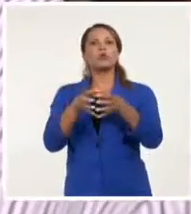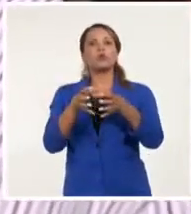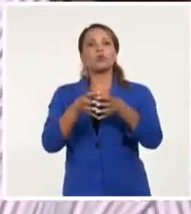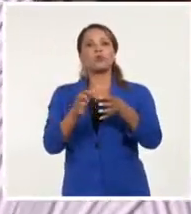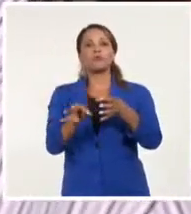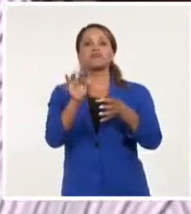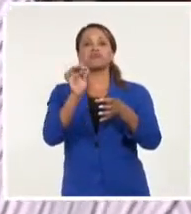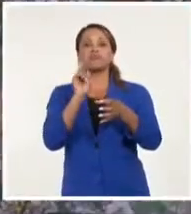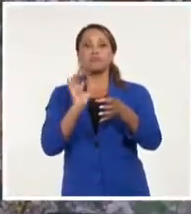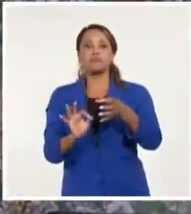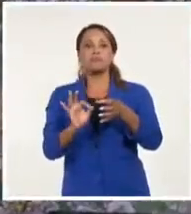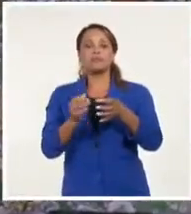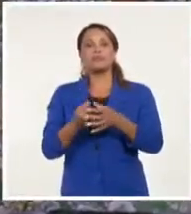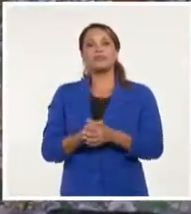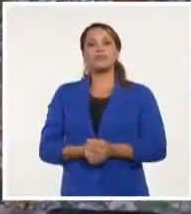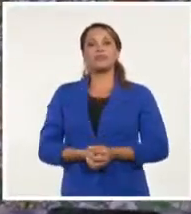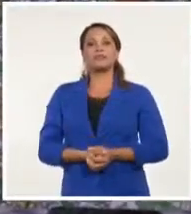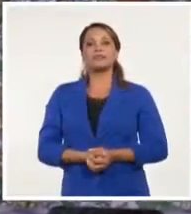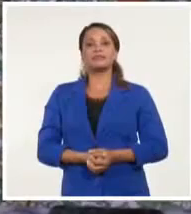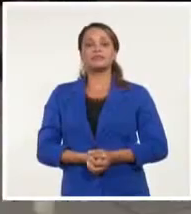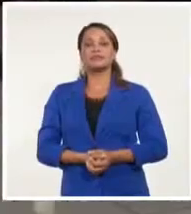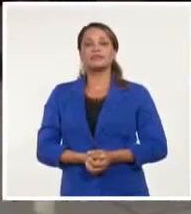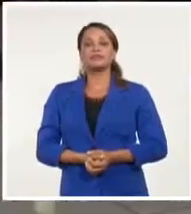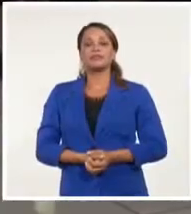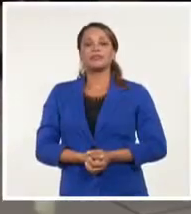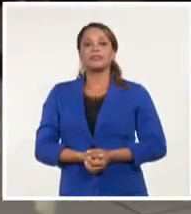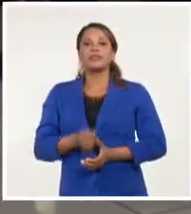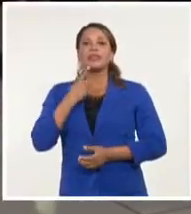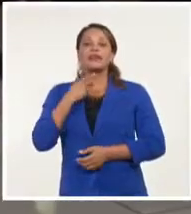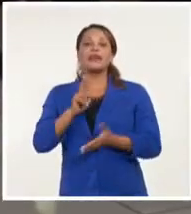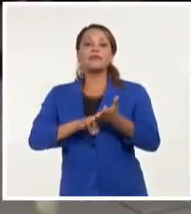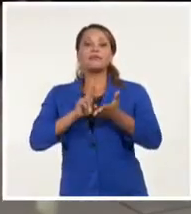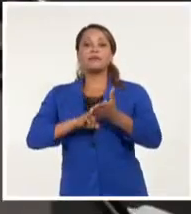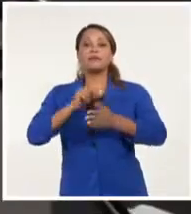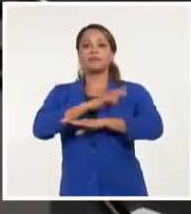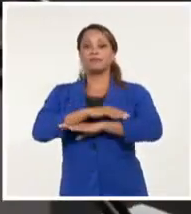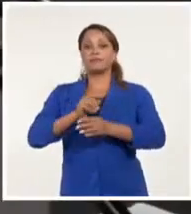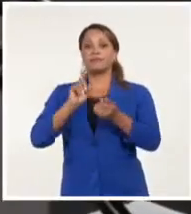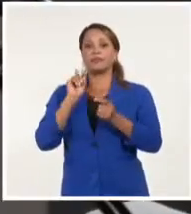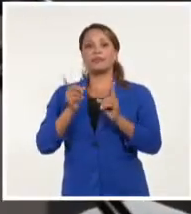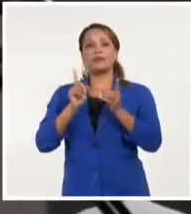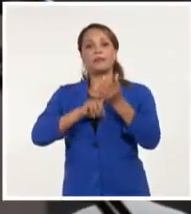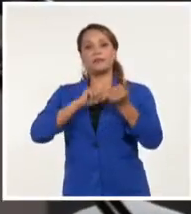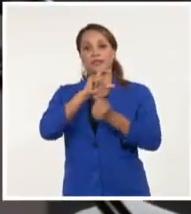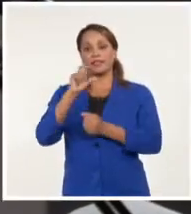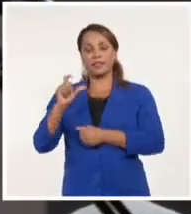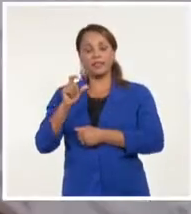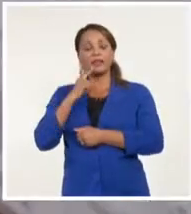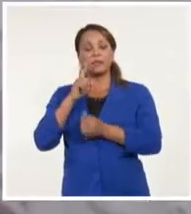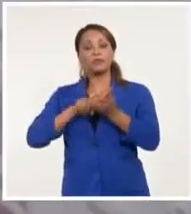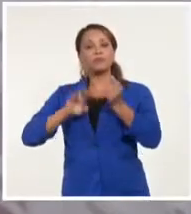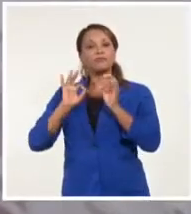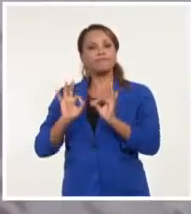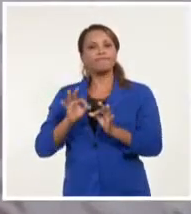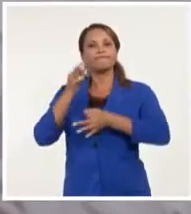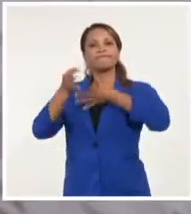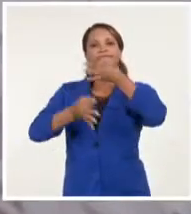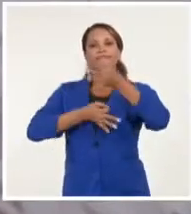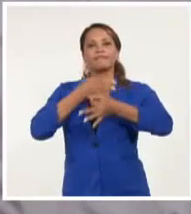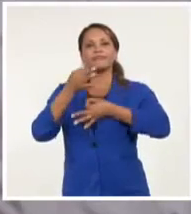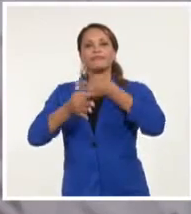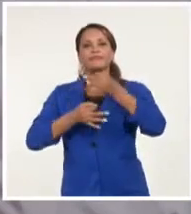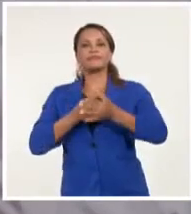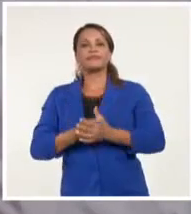colectivamente e independientemente. El miembro del Comité Central y primer secretario del partido en la provincia, Ernesto